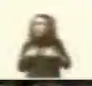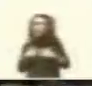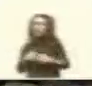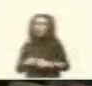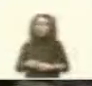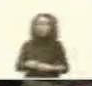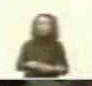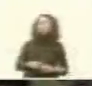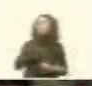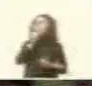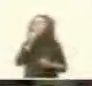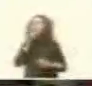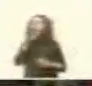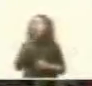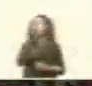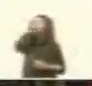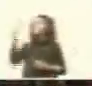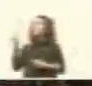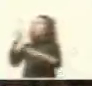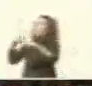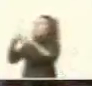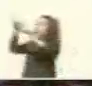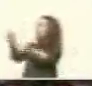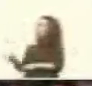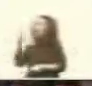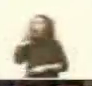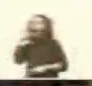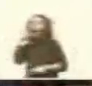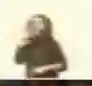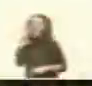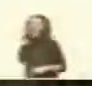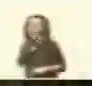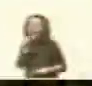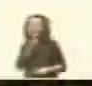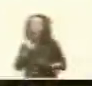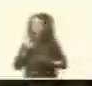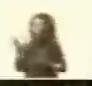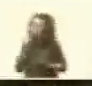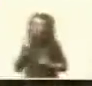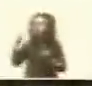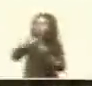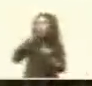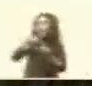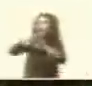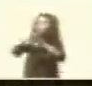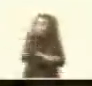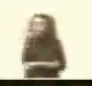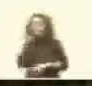Bien, llega el turno del político. Vamos a ver qué nos canta, utilizando, por supuesto, las mismas